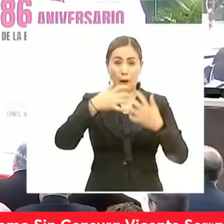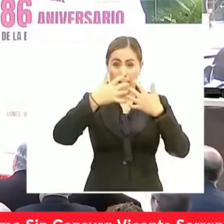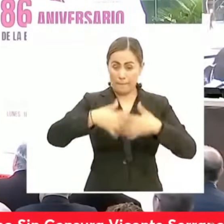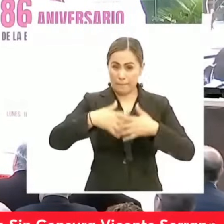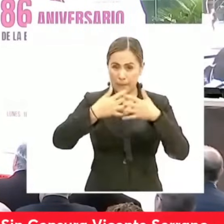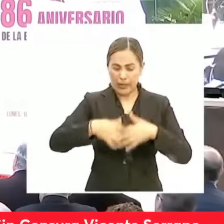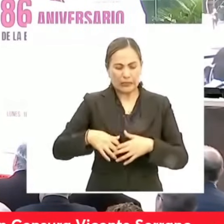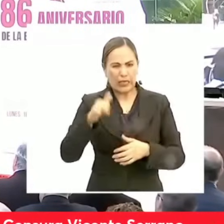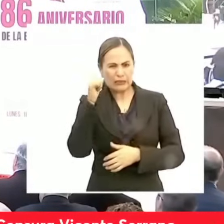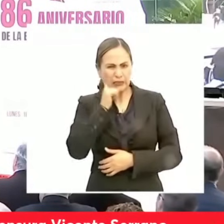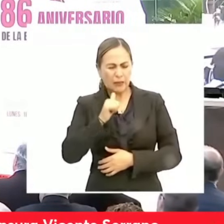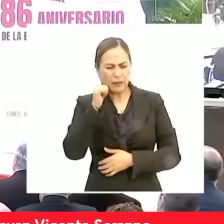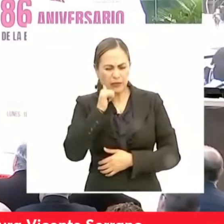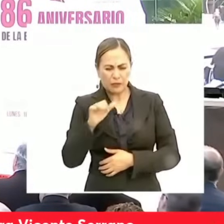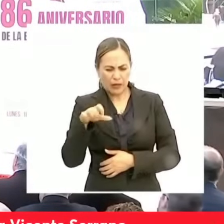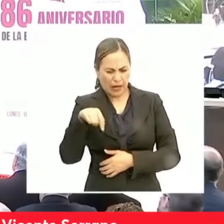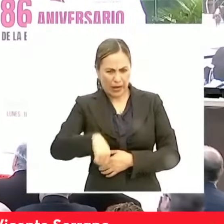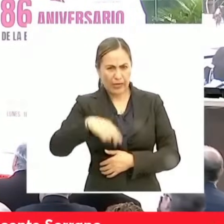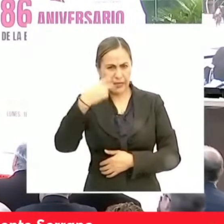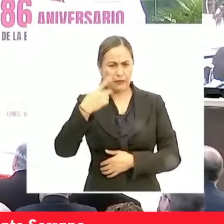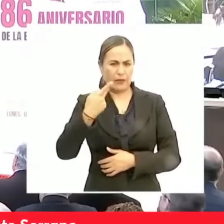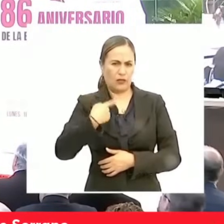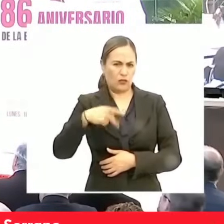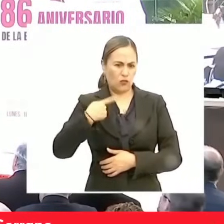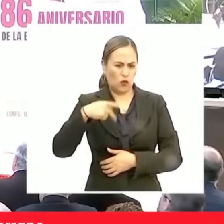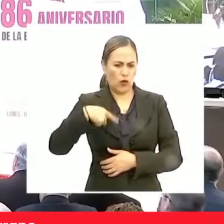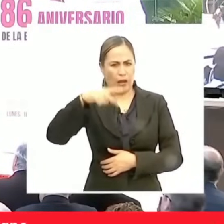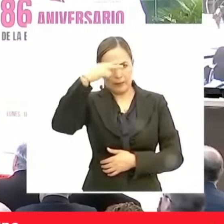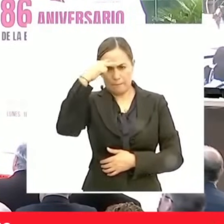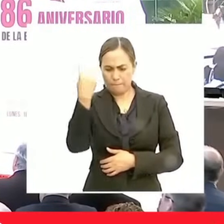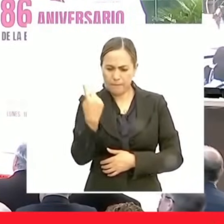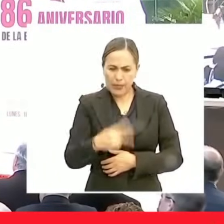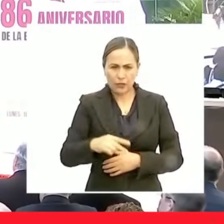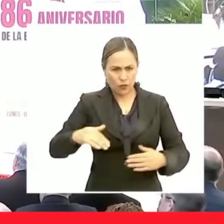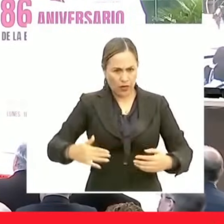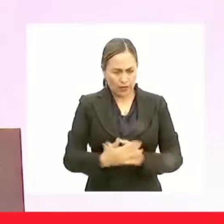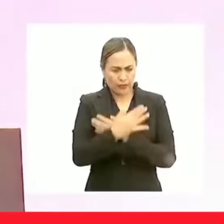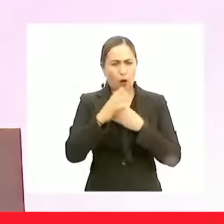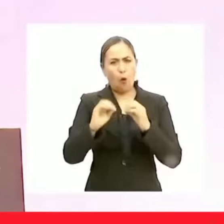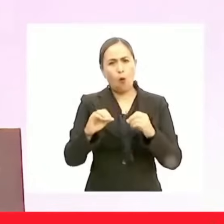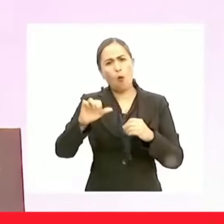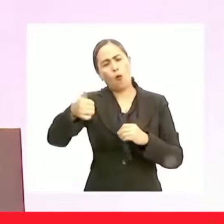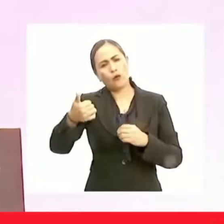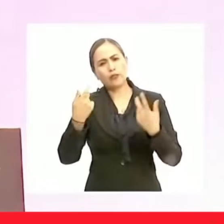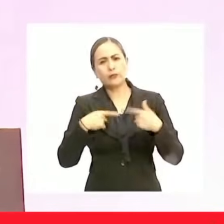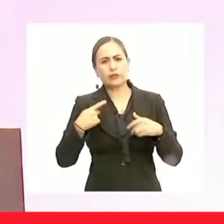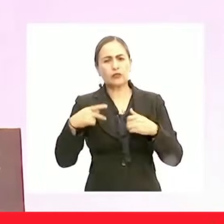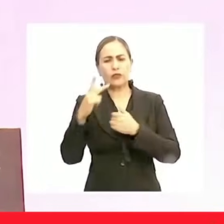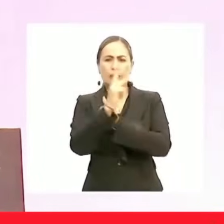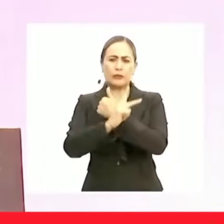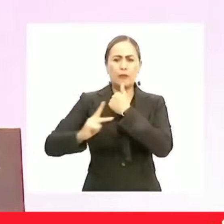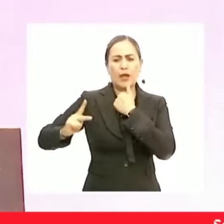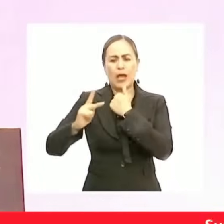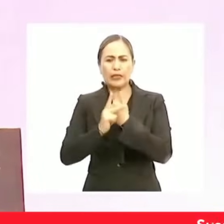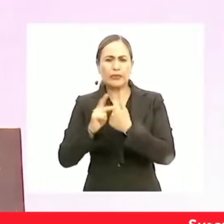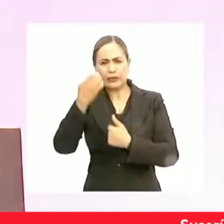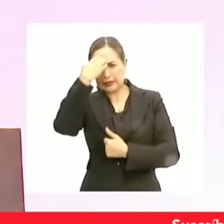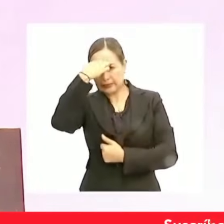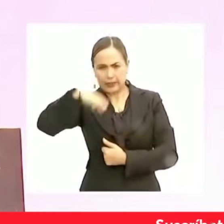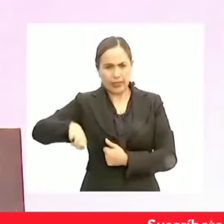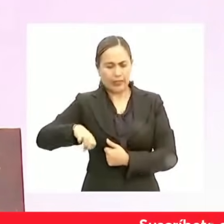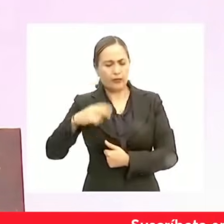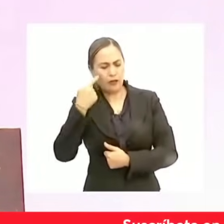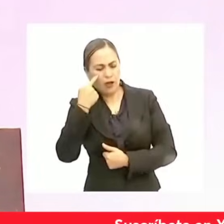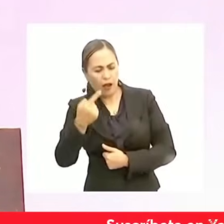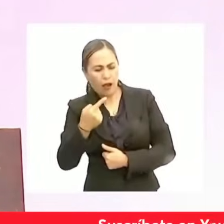propios y sobre todo extraños. Mientras unos presidentes de la República lo han